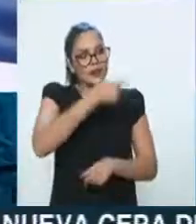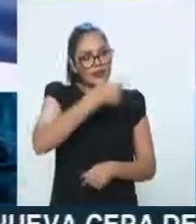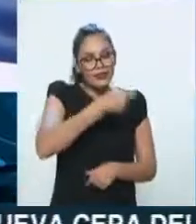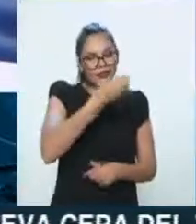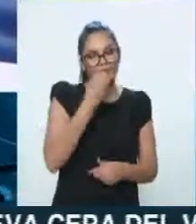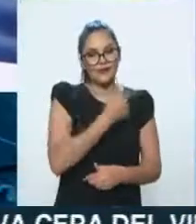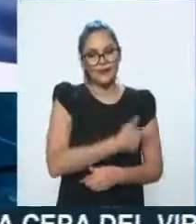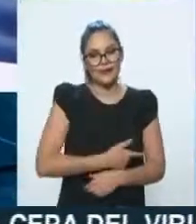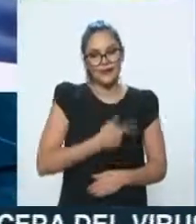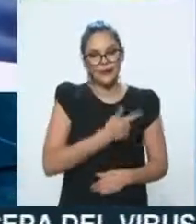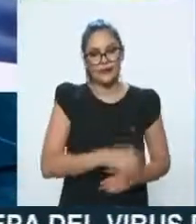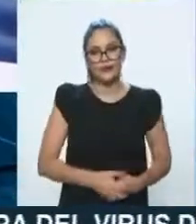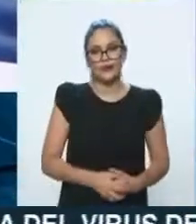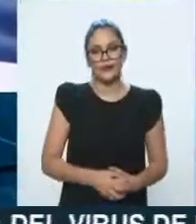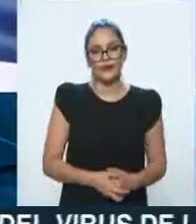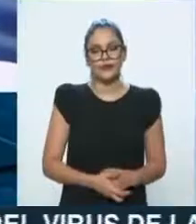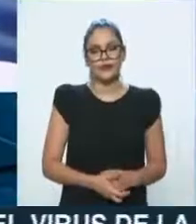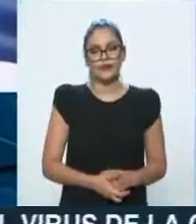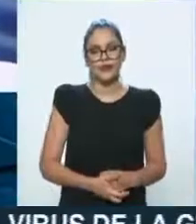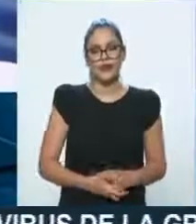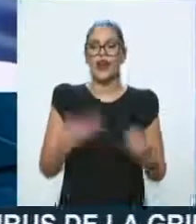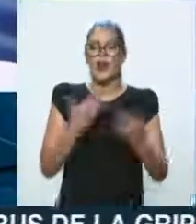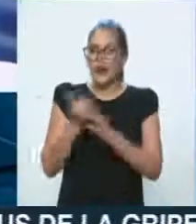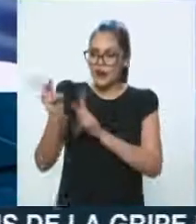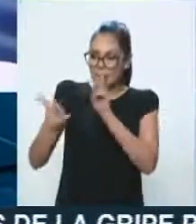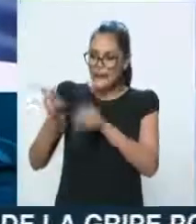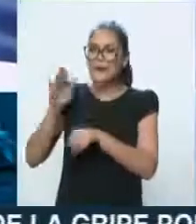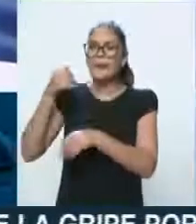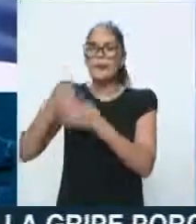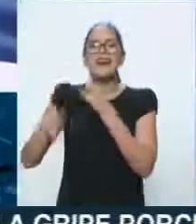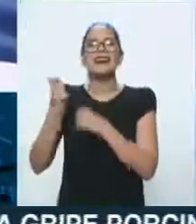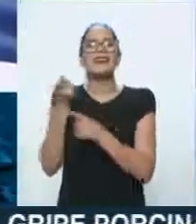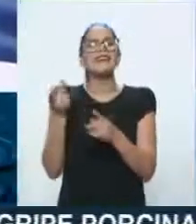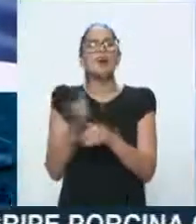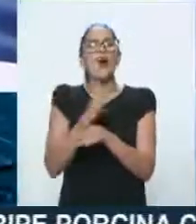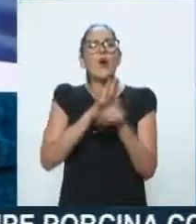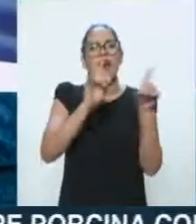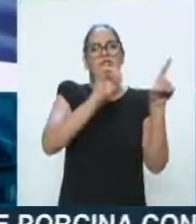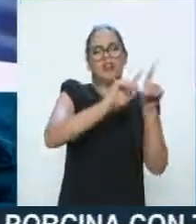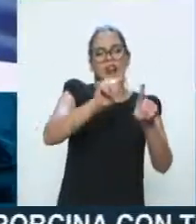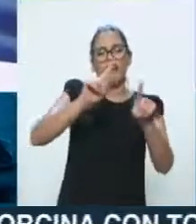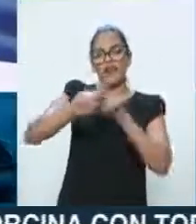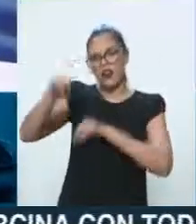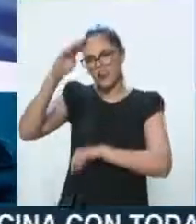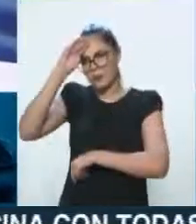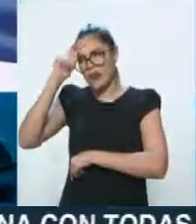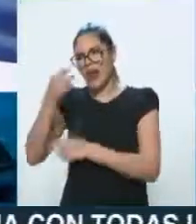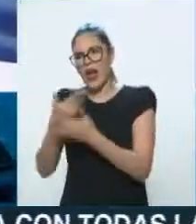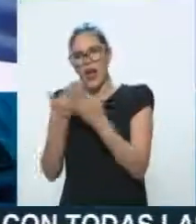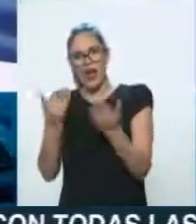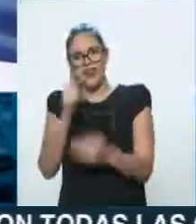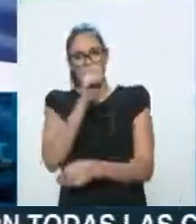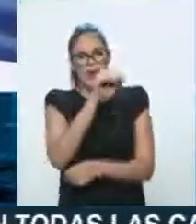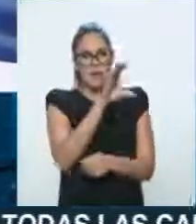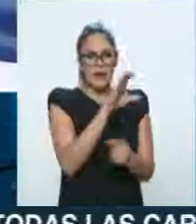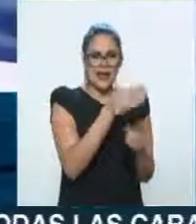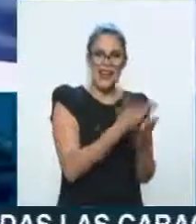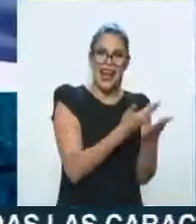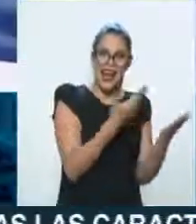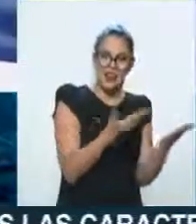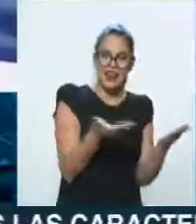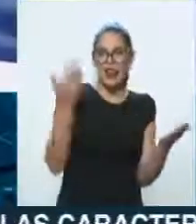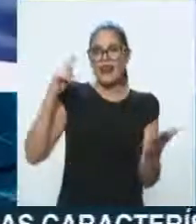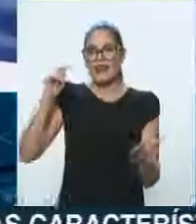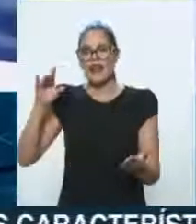gusto recibirlo. Kenneth, háblenos un poco sobre cuáles son las diferencias entre este TEMEC y el